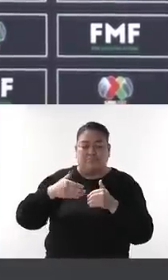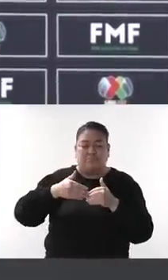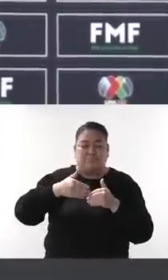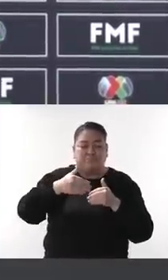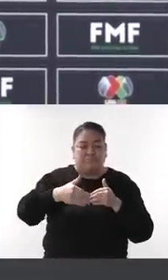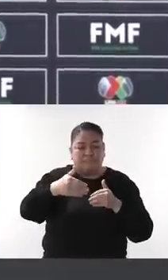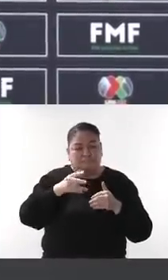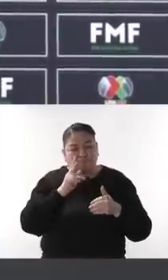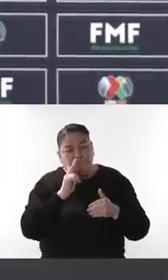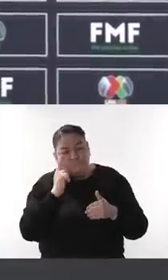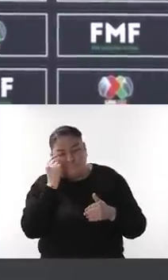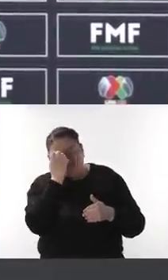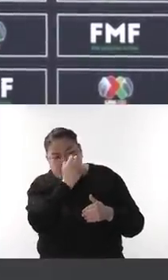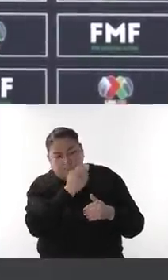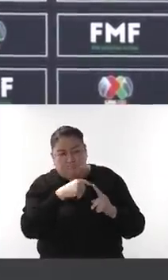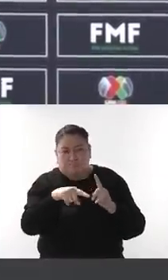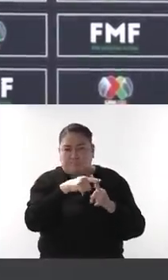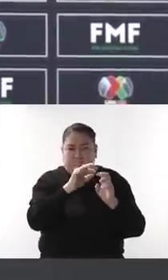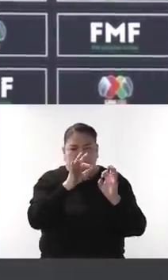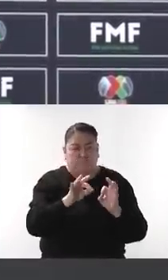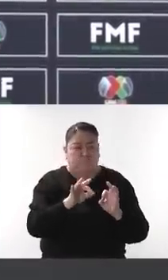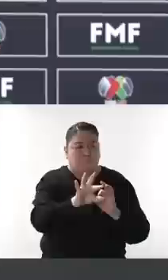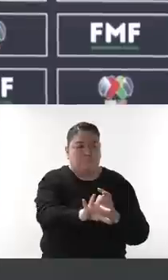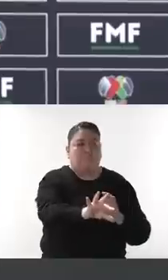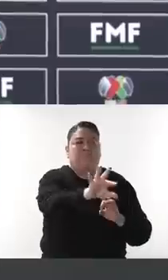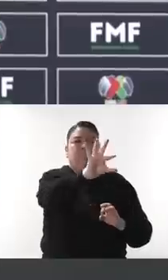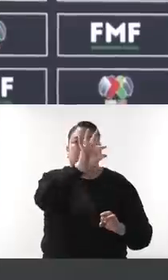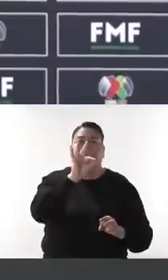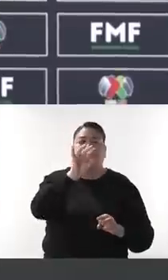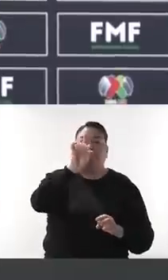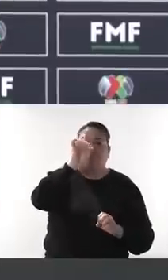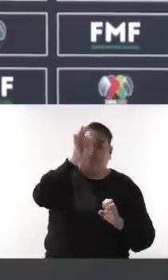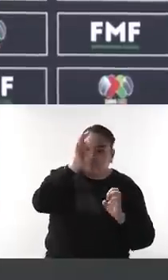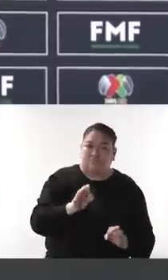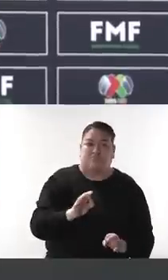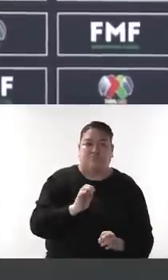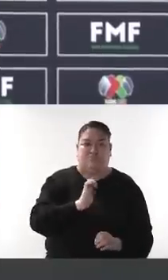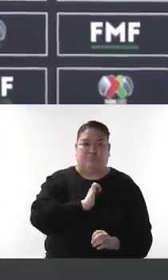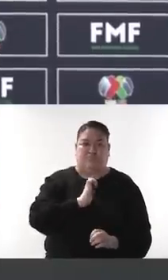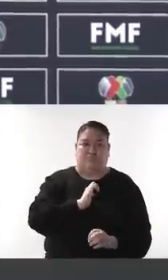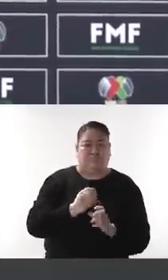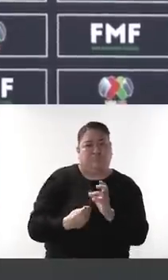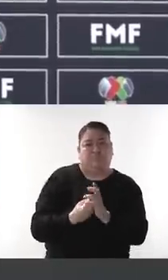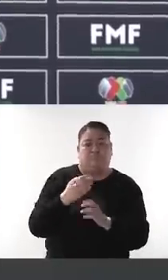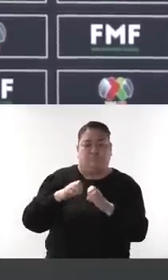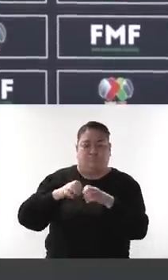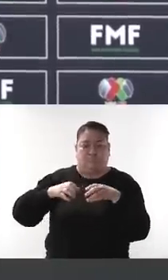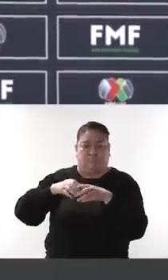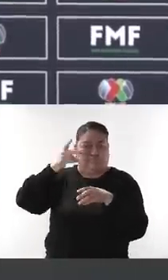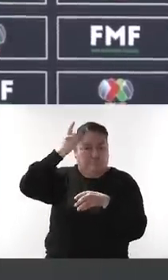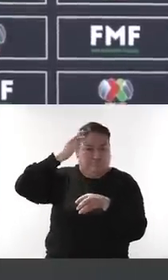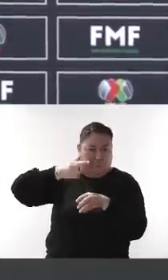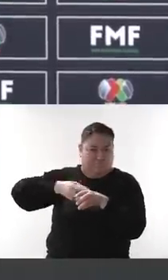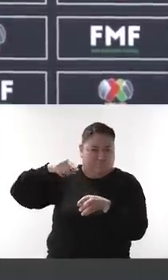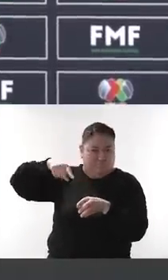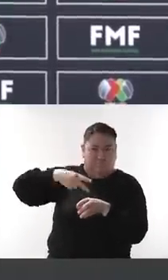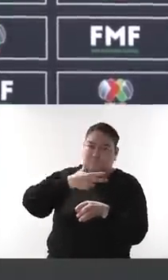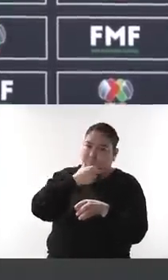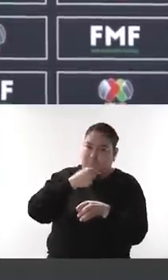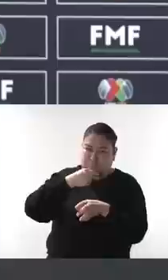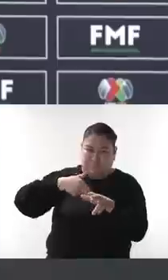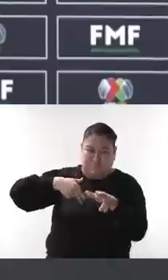sea verdaderamente positivo y arroje a un candidato ideal para manejar la selección nacional varonil. En cuanto a